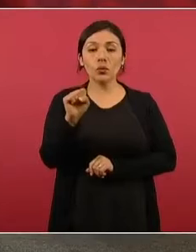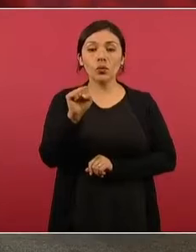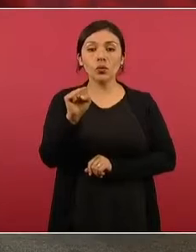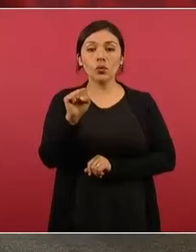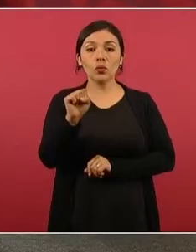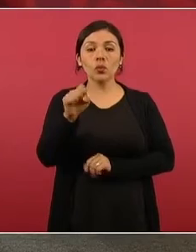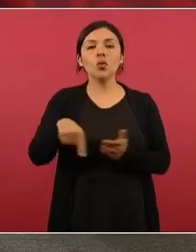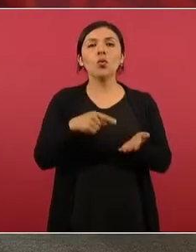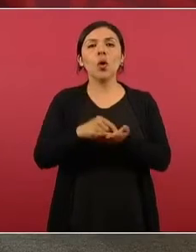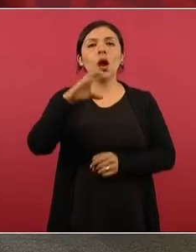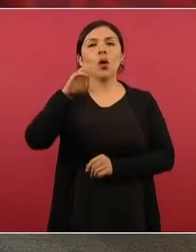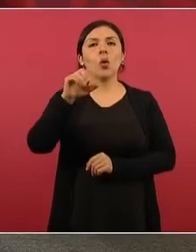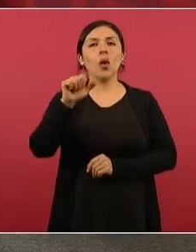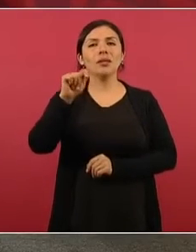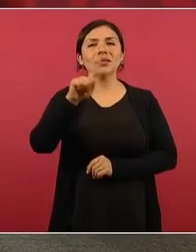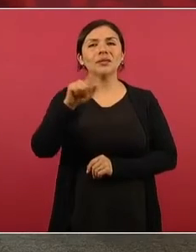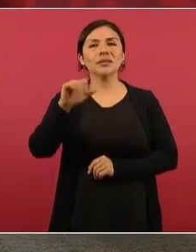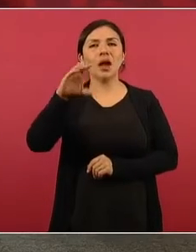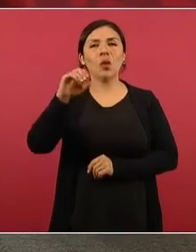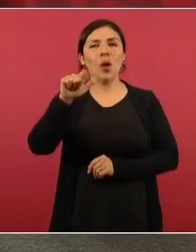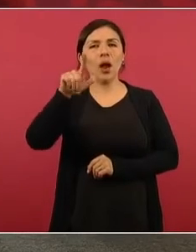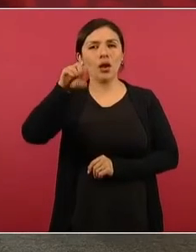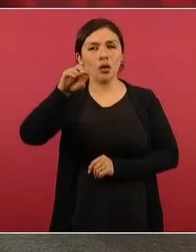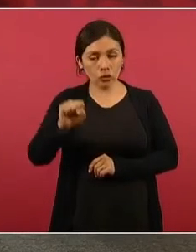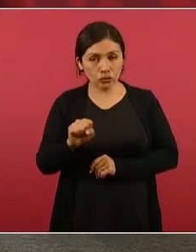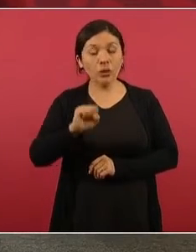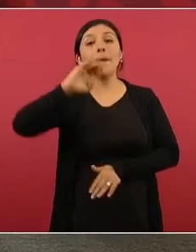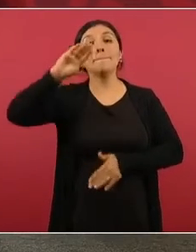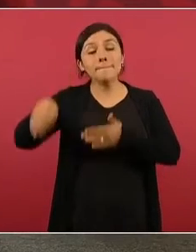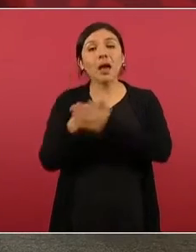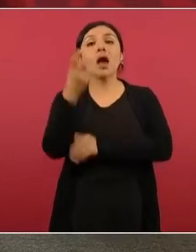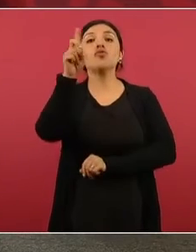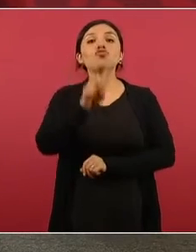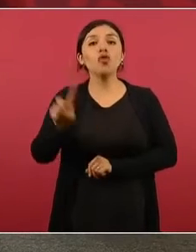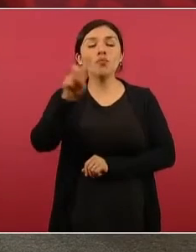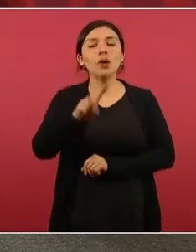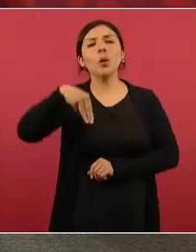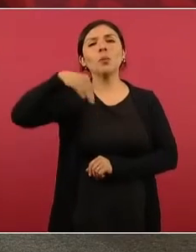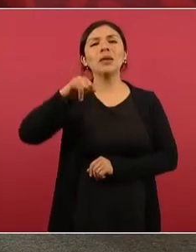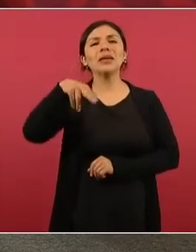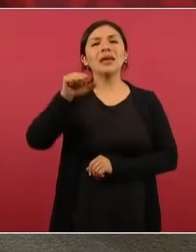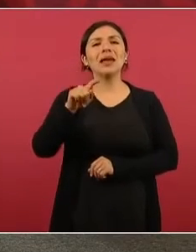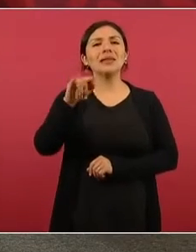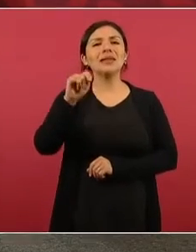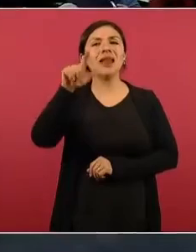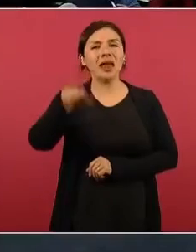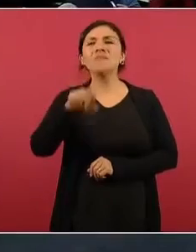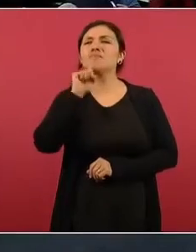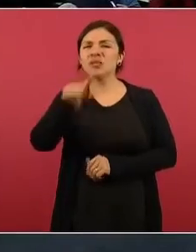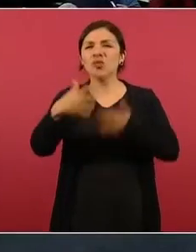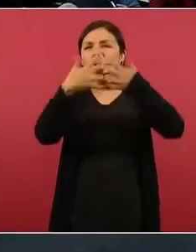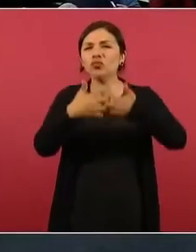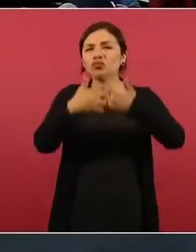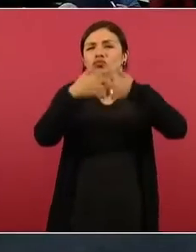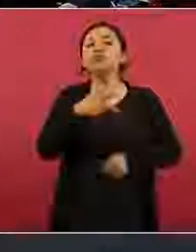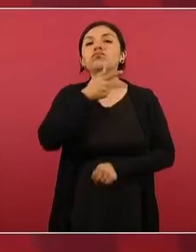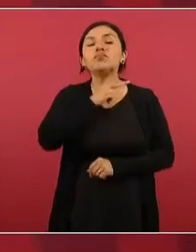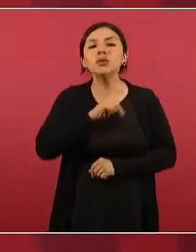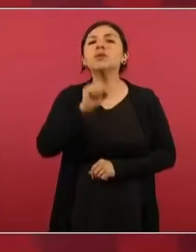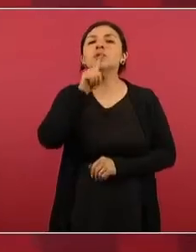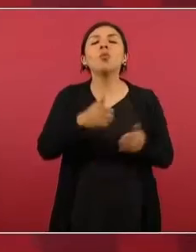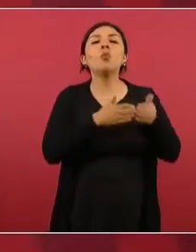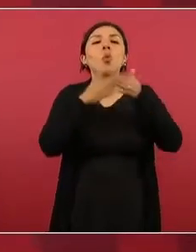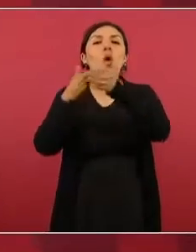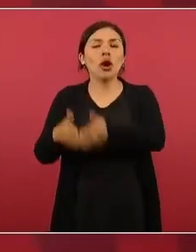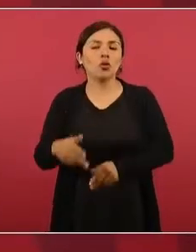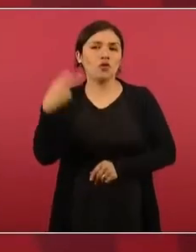en Coatzacoalcos y el domingo estamos en Minatitlán, en la refinería, y también en el puerto de